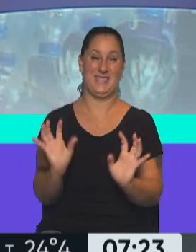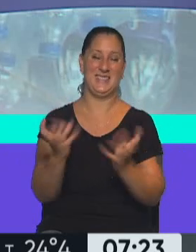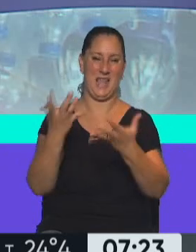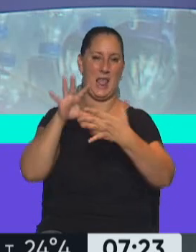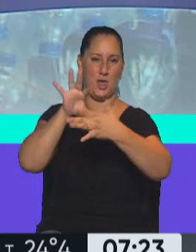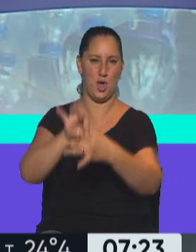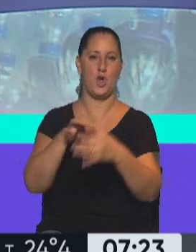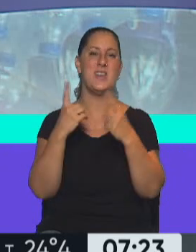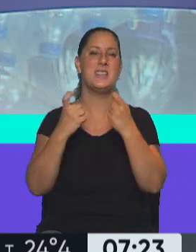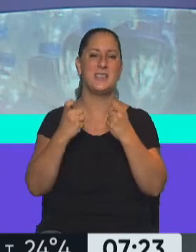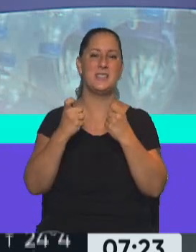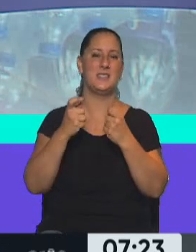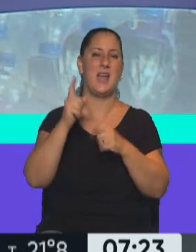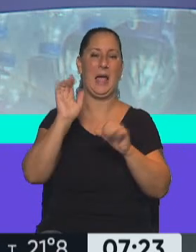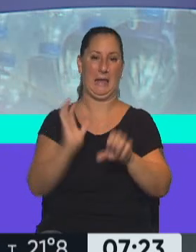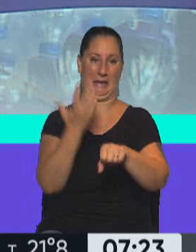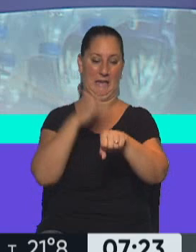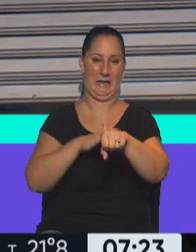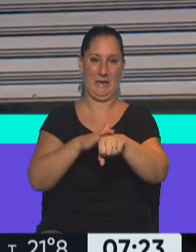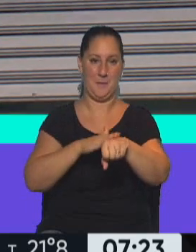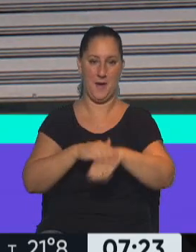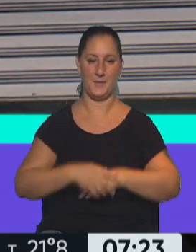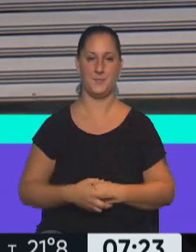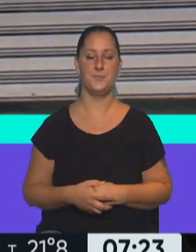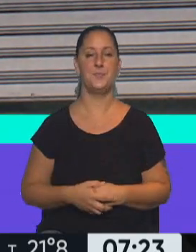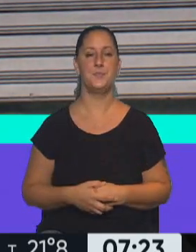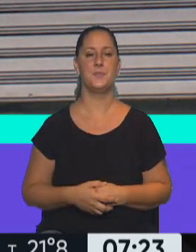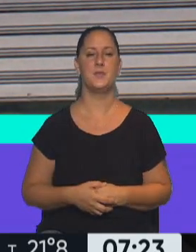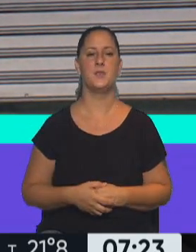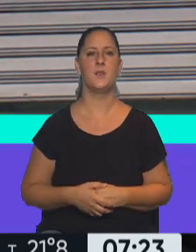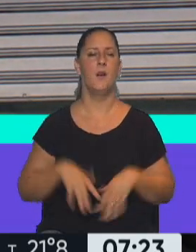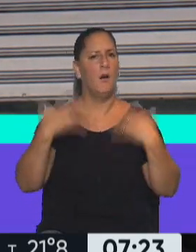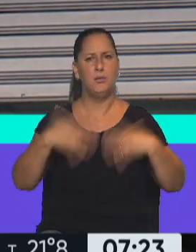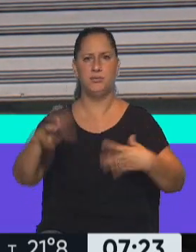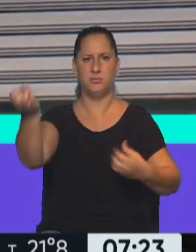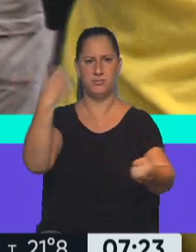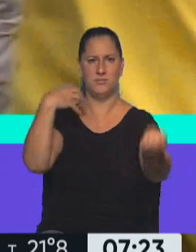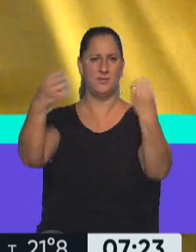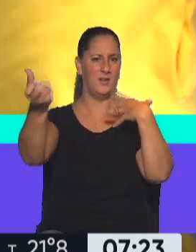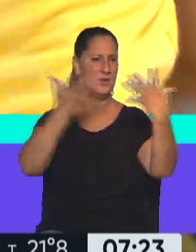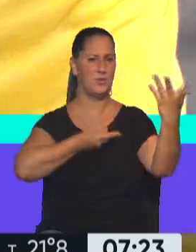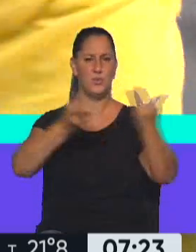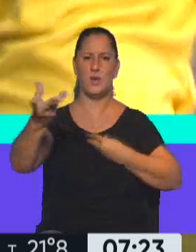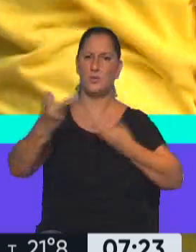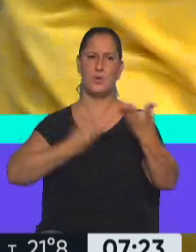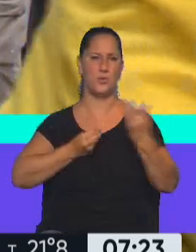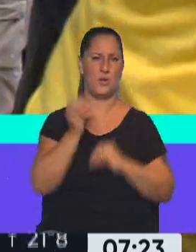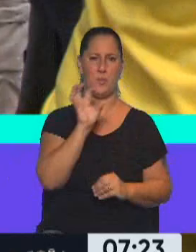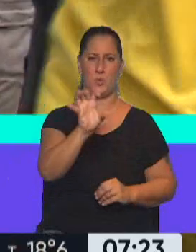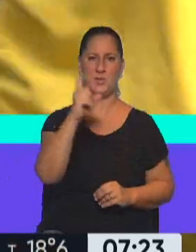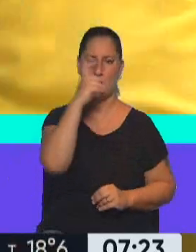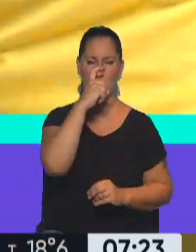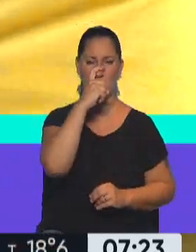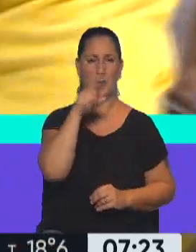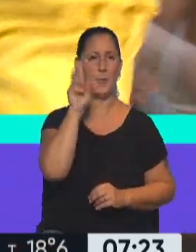y la necesidad de curar algunas quemaduras. Es tanta la ayuda que llega para la provincia de Corrientes.